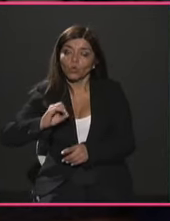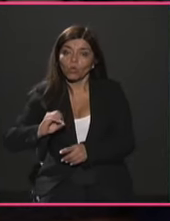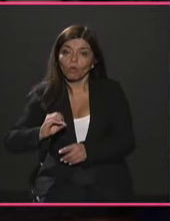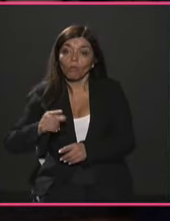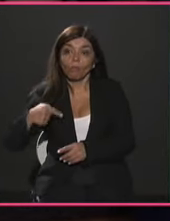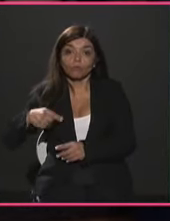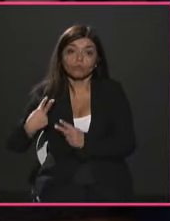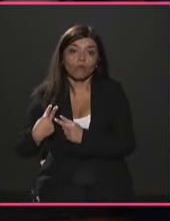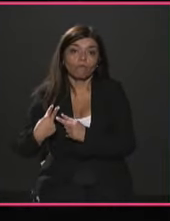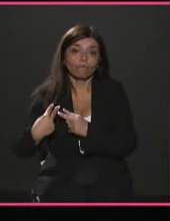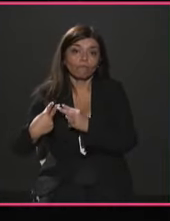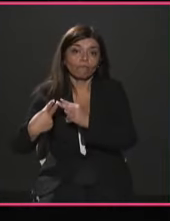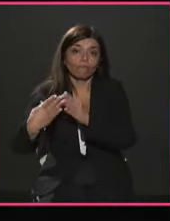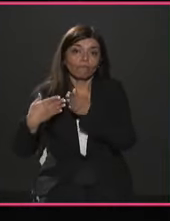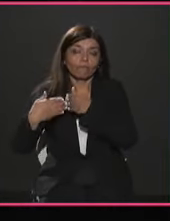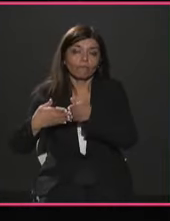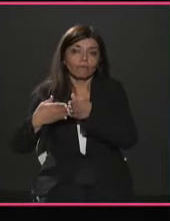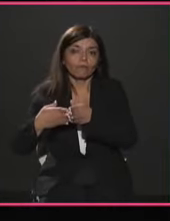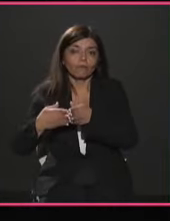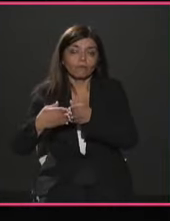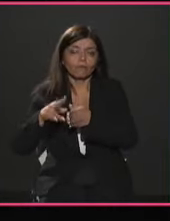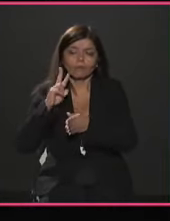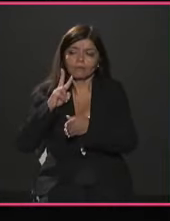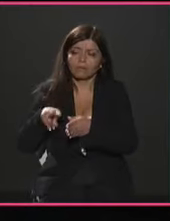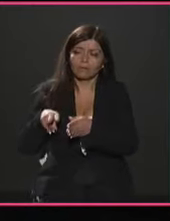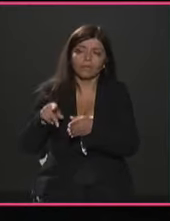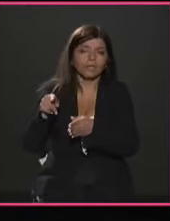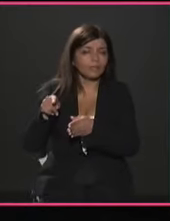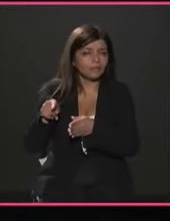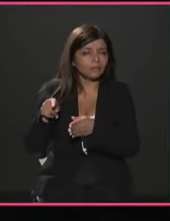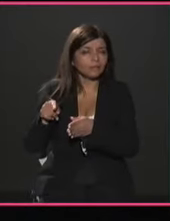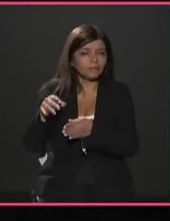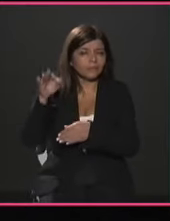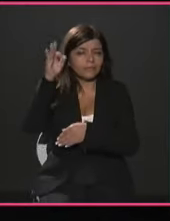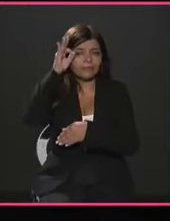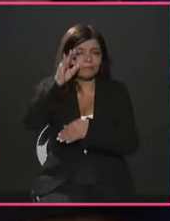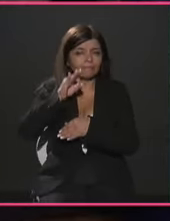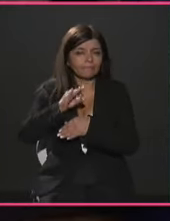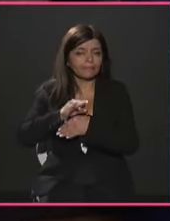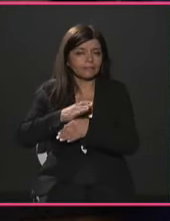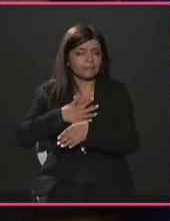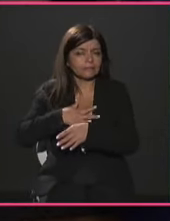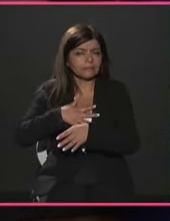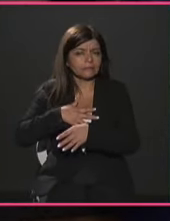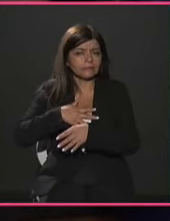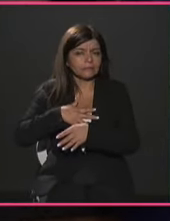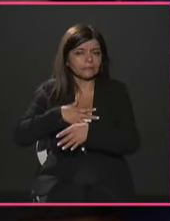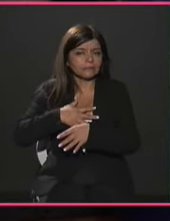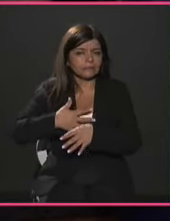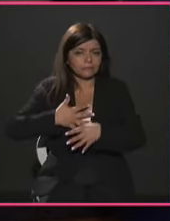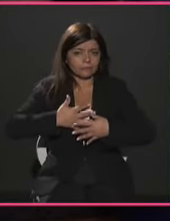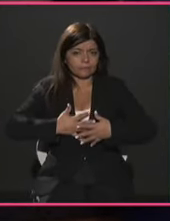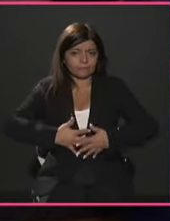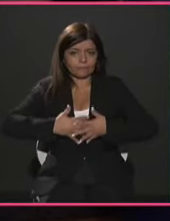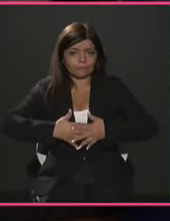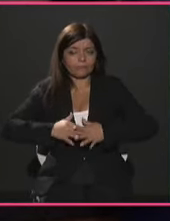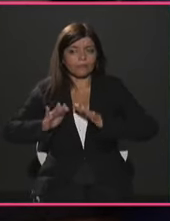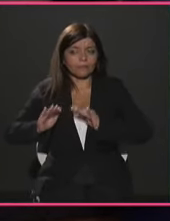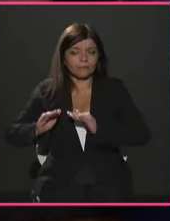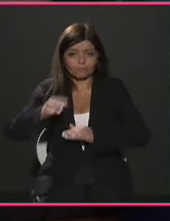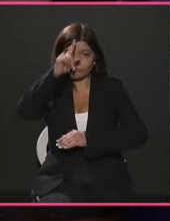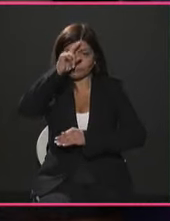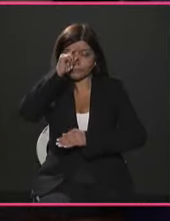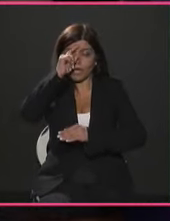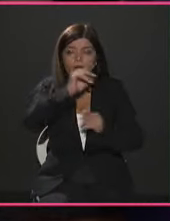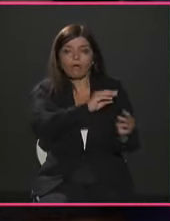nuestro barco y no le gustó lo que vieron dijeron Wow hay algo que está yendo bastante mal en su abdomen lo estabilizaron y lo